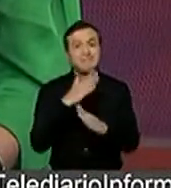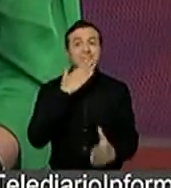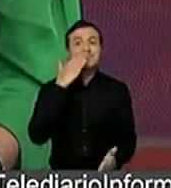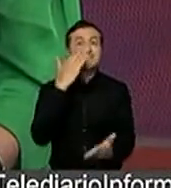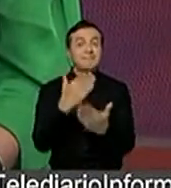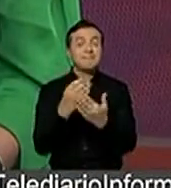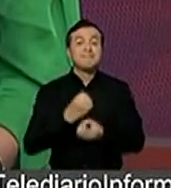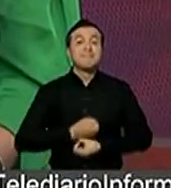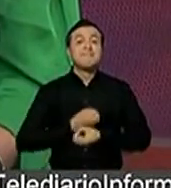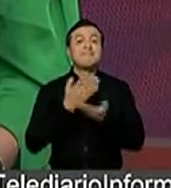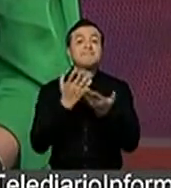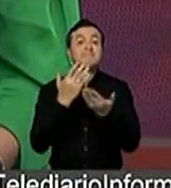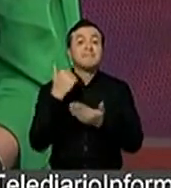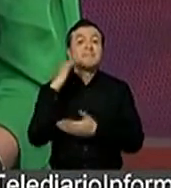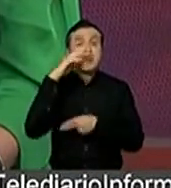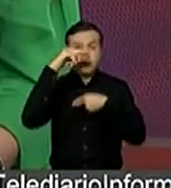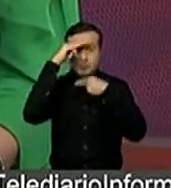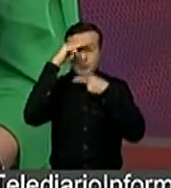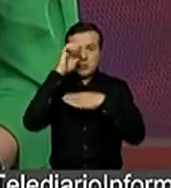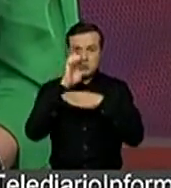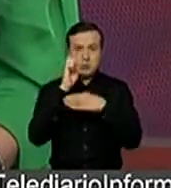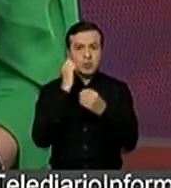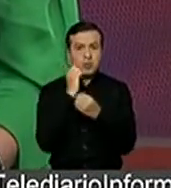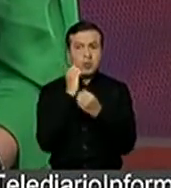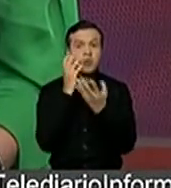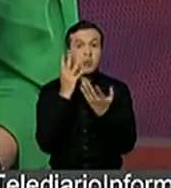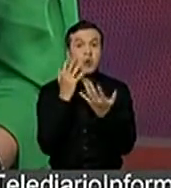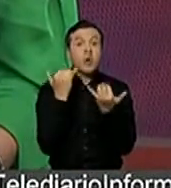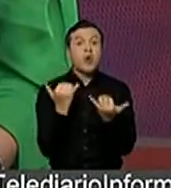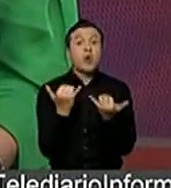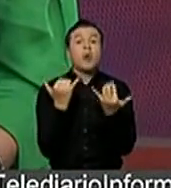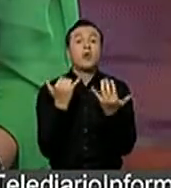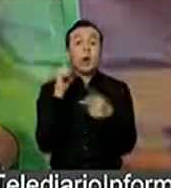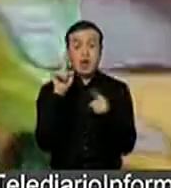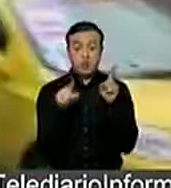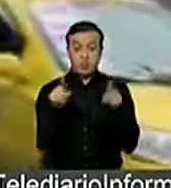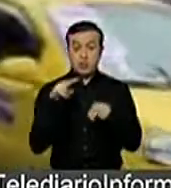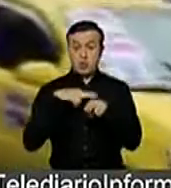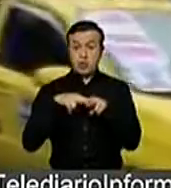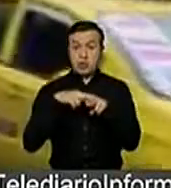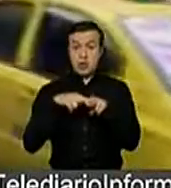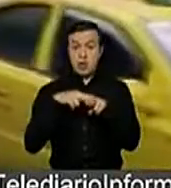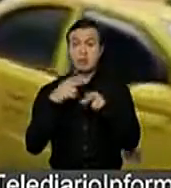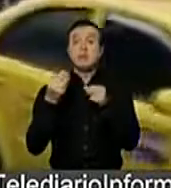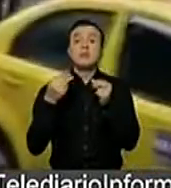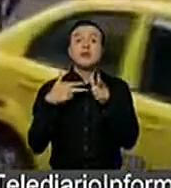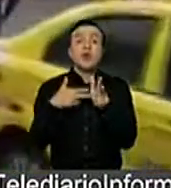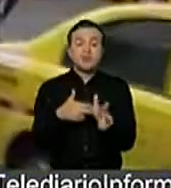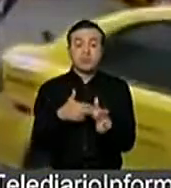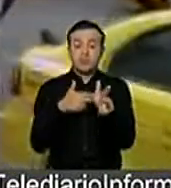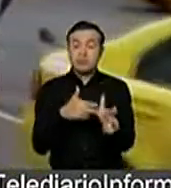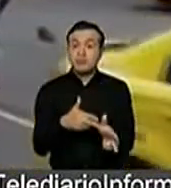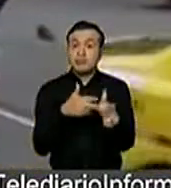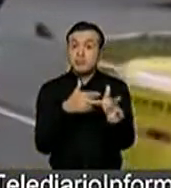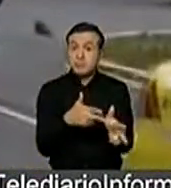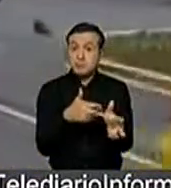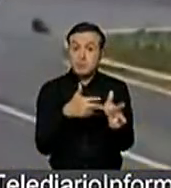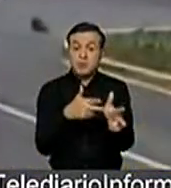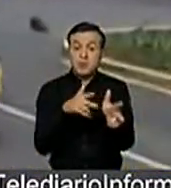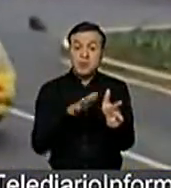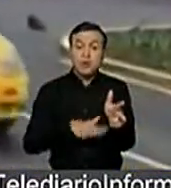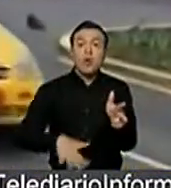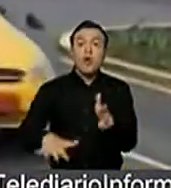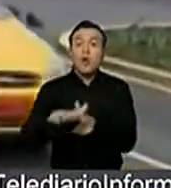Gracias por tu reporte. Y en más noticias nacionales, en el transcurso de este día, varios taxis realizaron una marcha que se movilizó por varios puntos